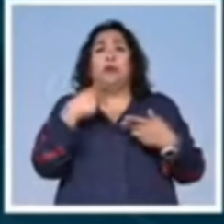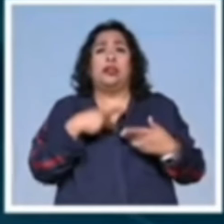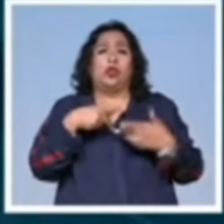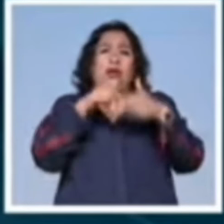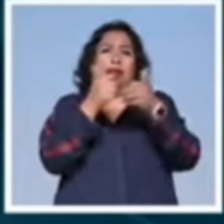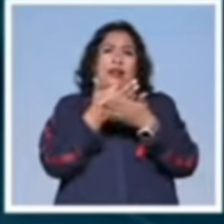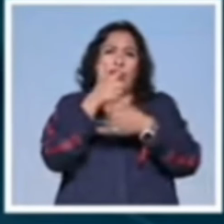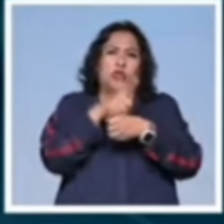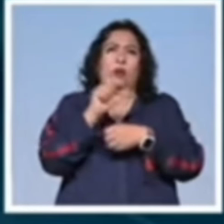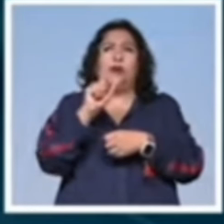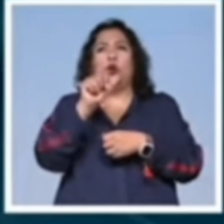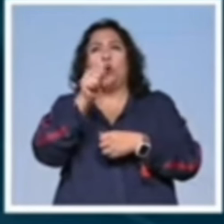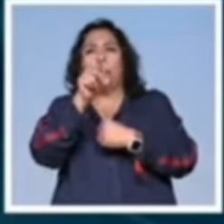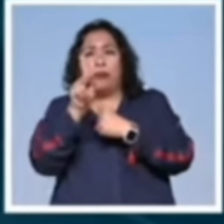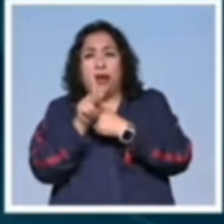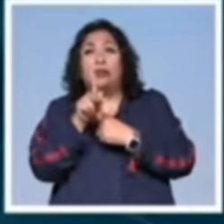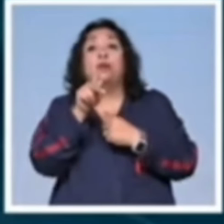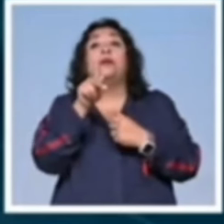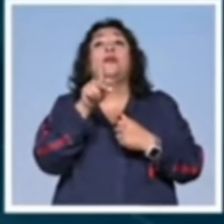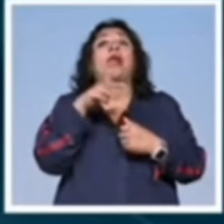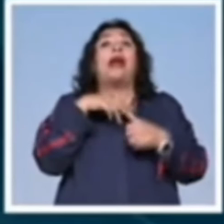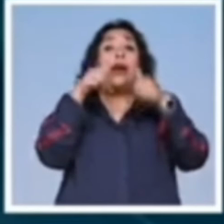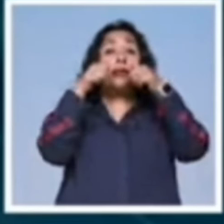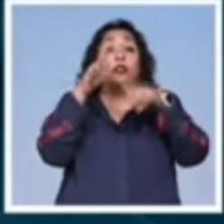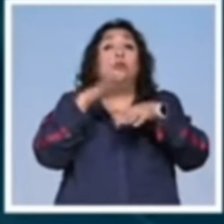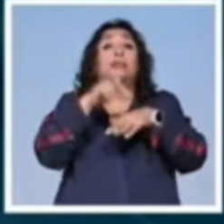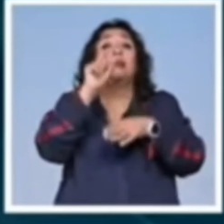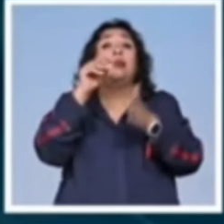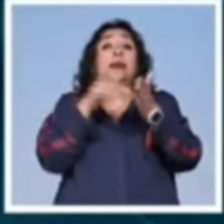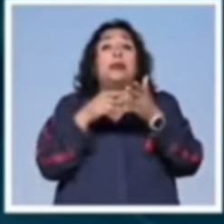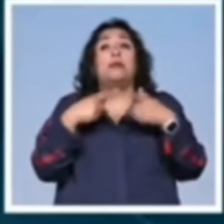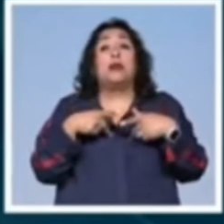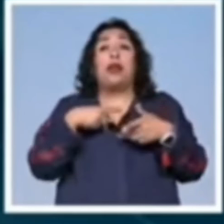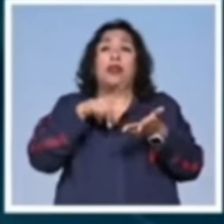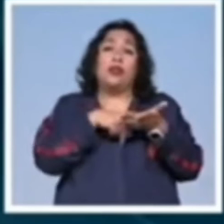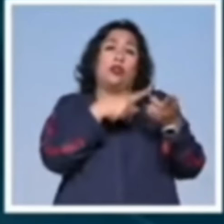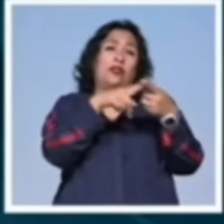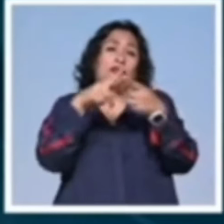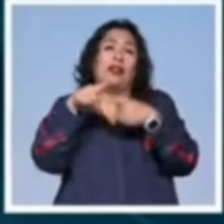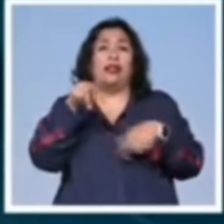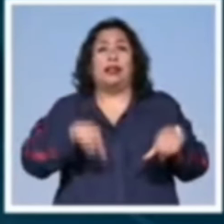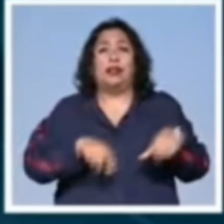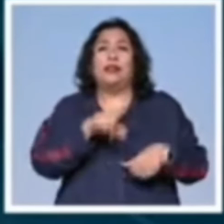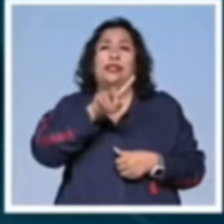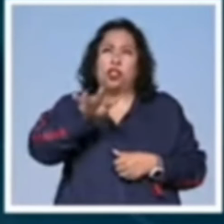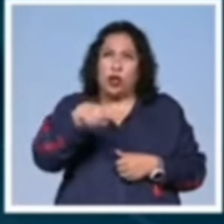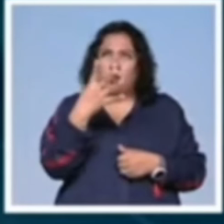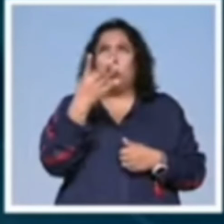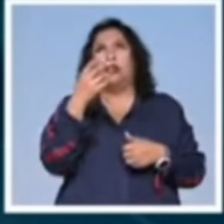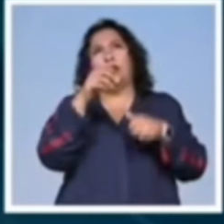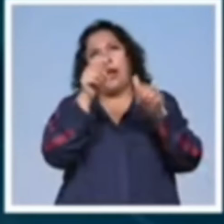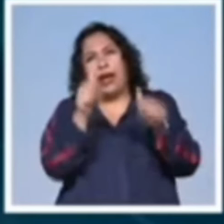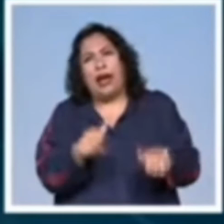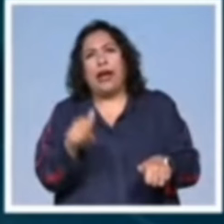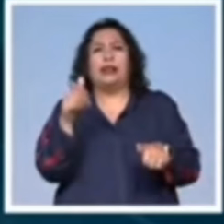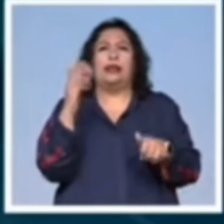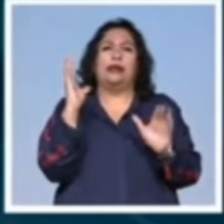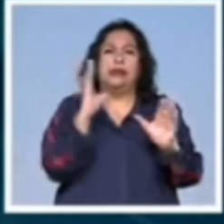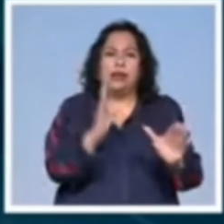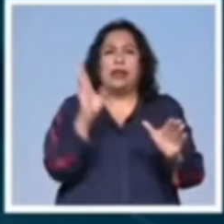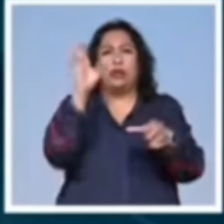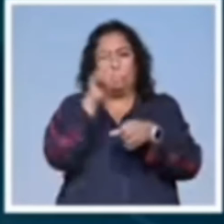y 21 extranjeros. Atendió a más de 20.000 personas mediante sus 114 actividades artísticas, académicas y